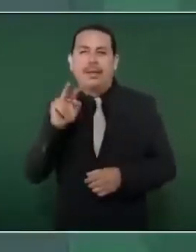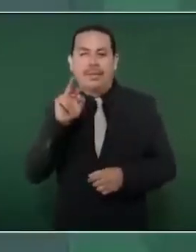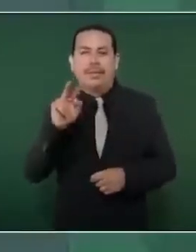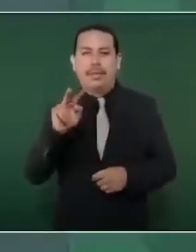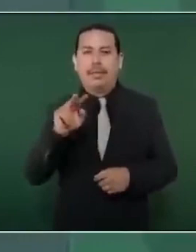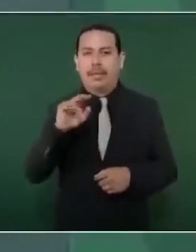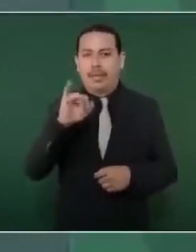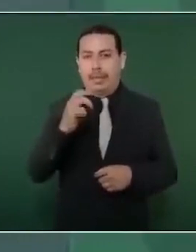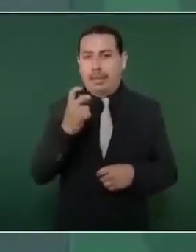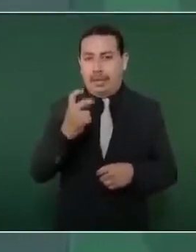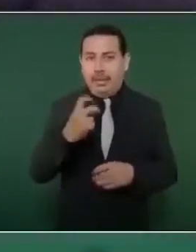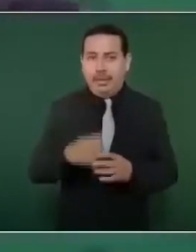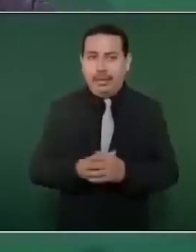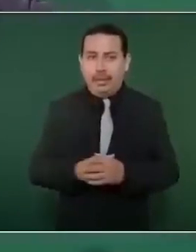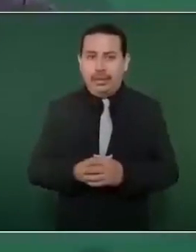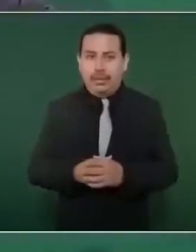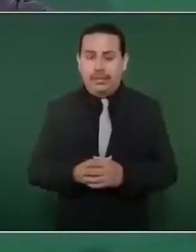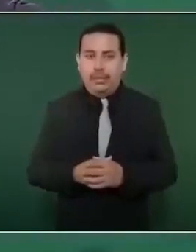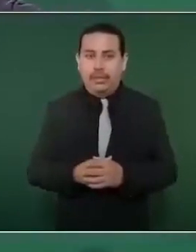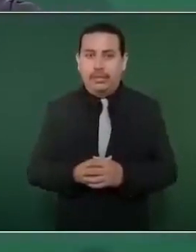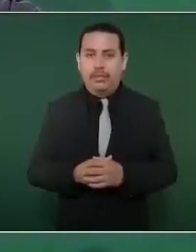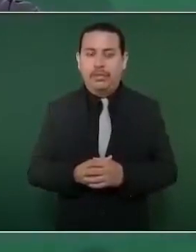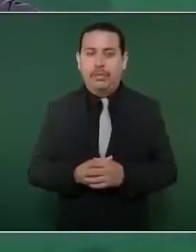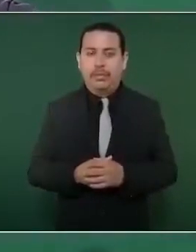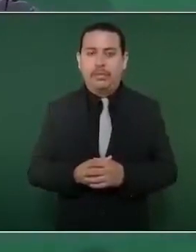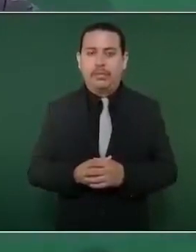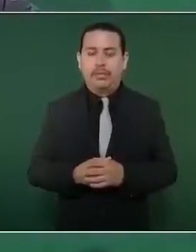Y si digo esto es porque yo padecí